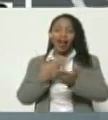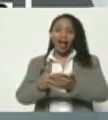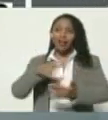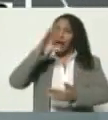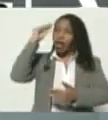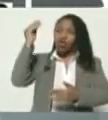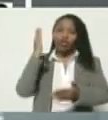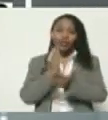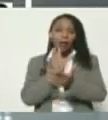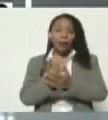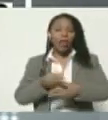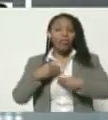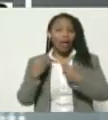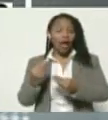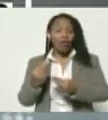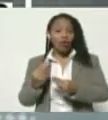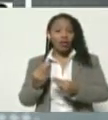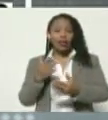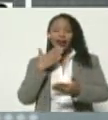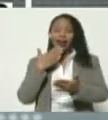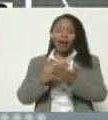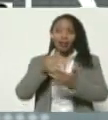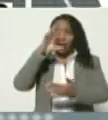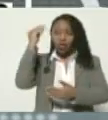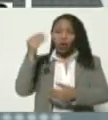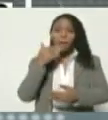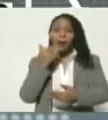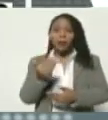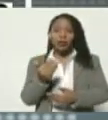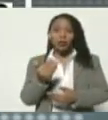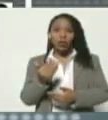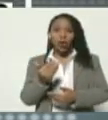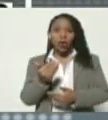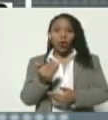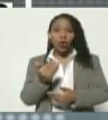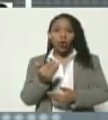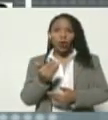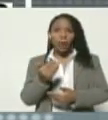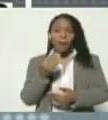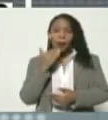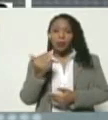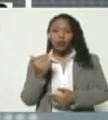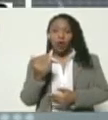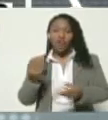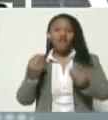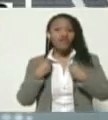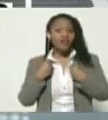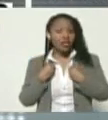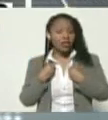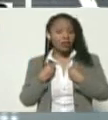Diosdado. Darle gracias a Dios por permitirnos